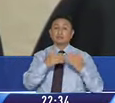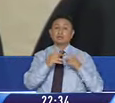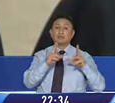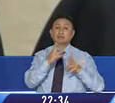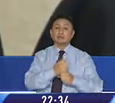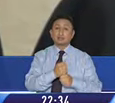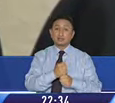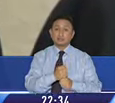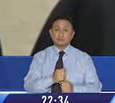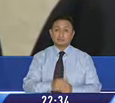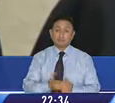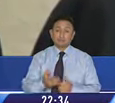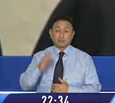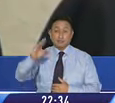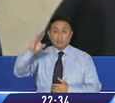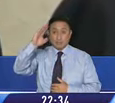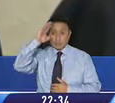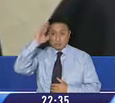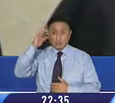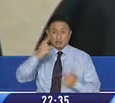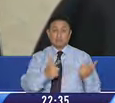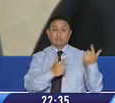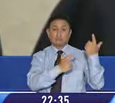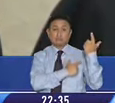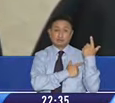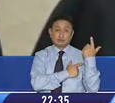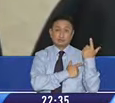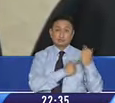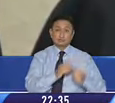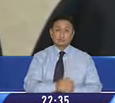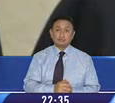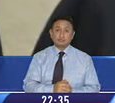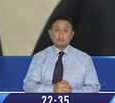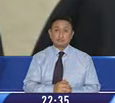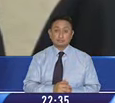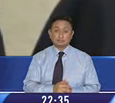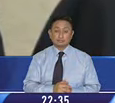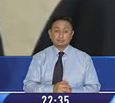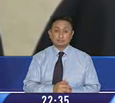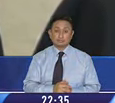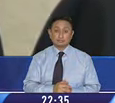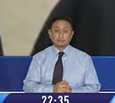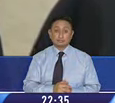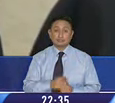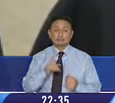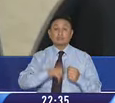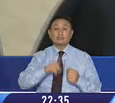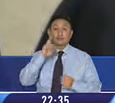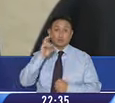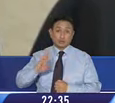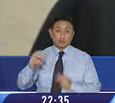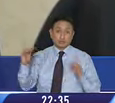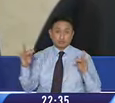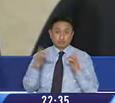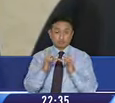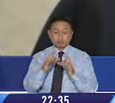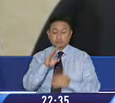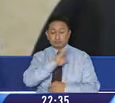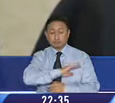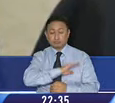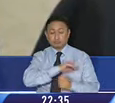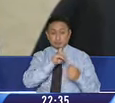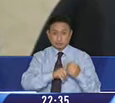seguridad, ¿no? Policía, ejército. Estamos en contacto con Quito Turismo, con el municipio de